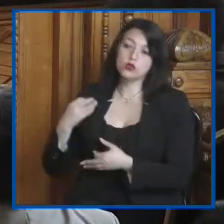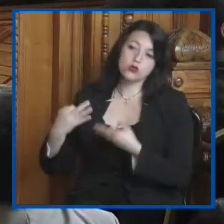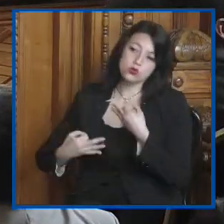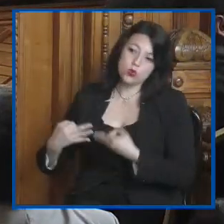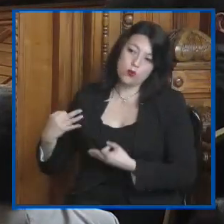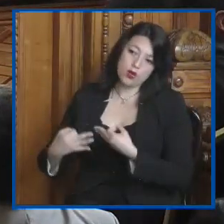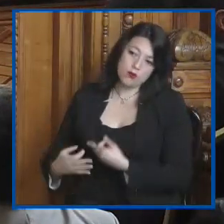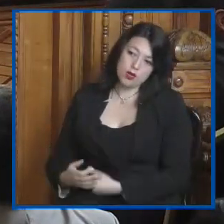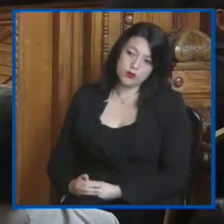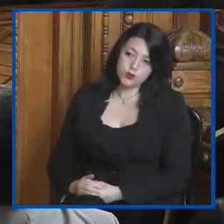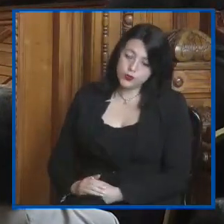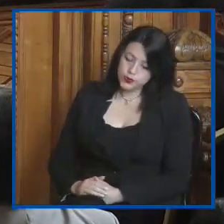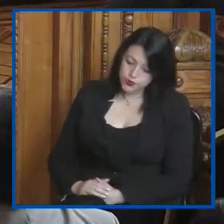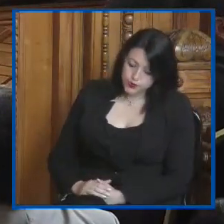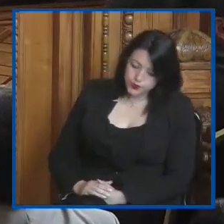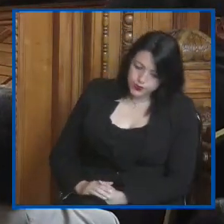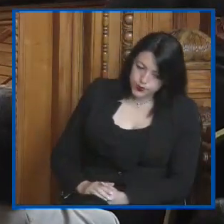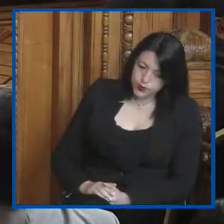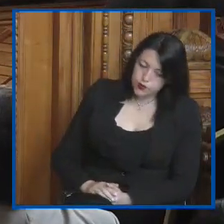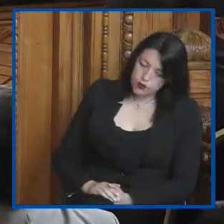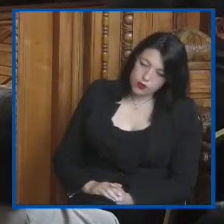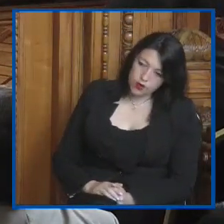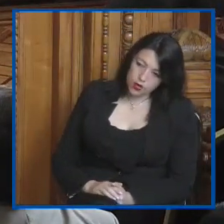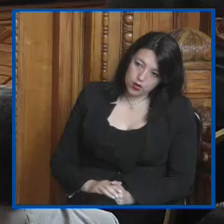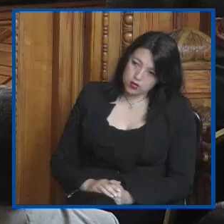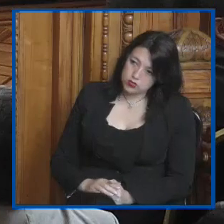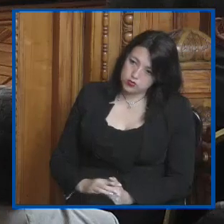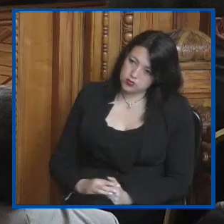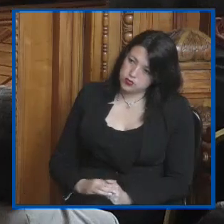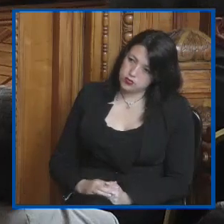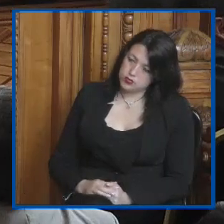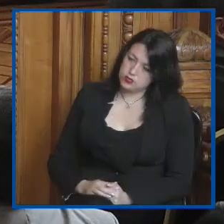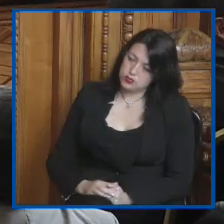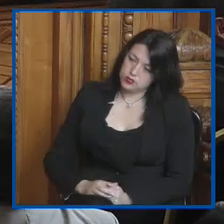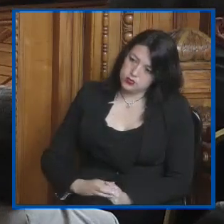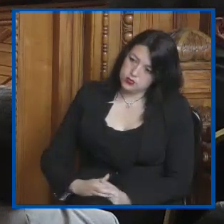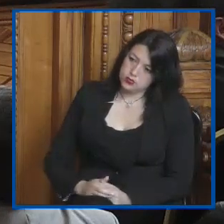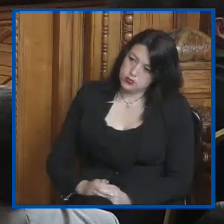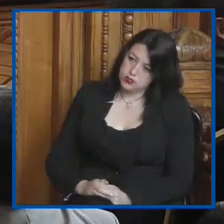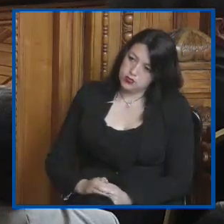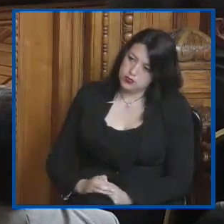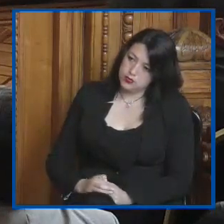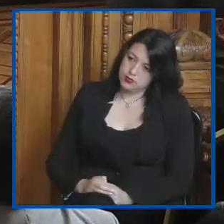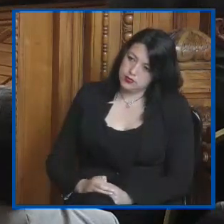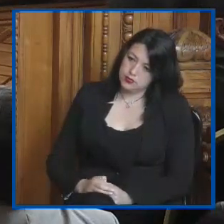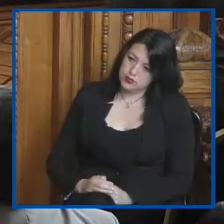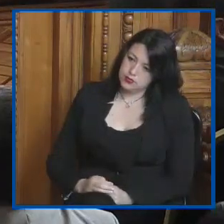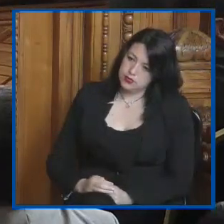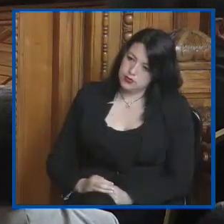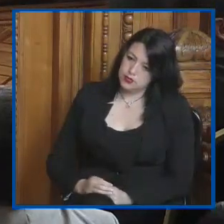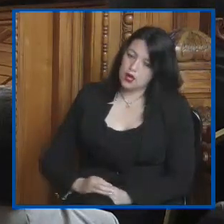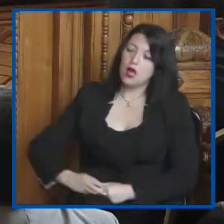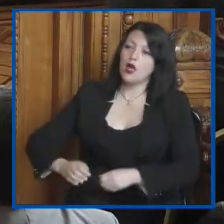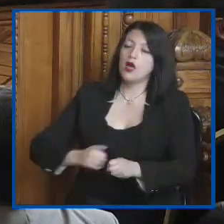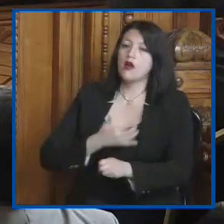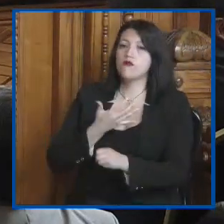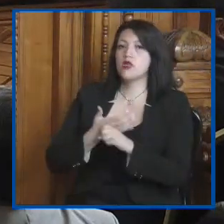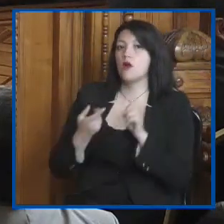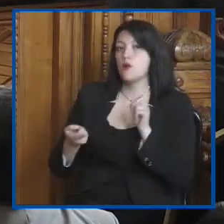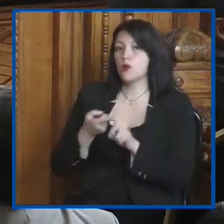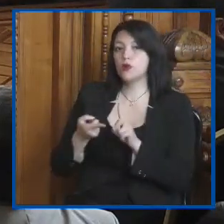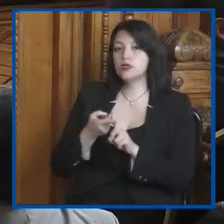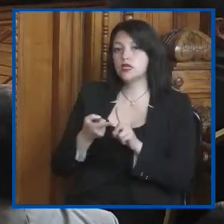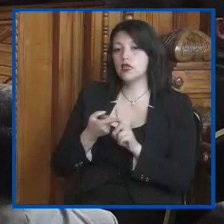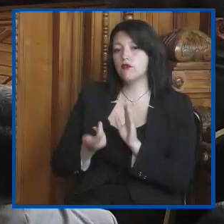esta Corte. Quería preguntarle, usted indicó que había un impacto muy positivo con